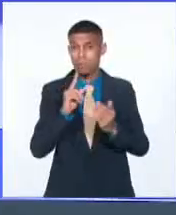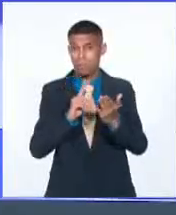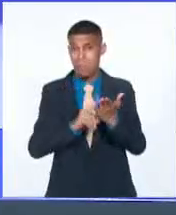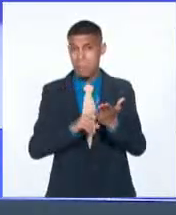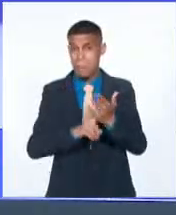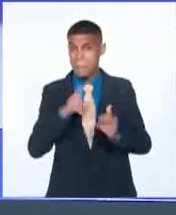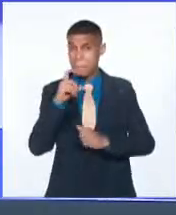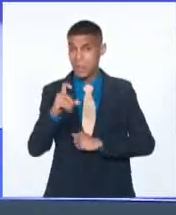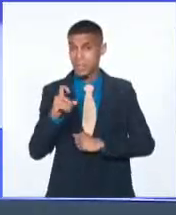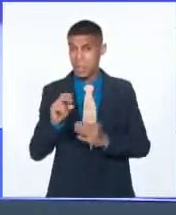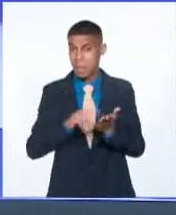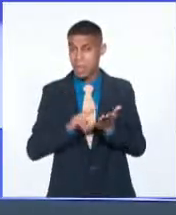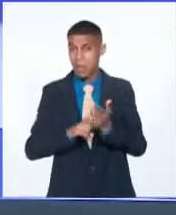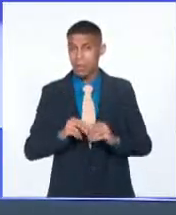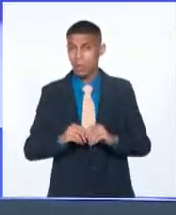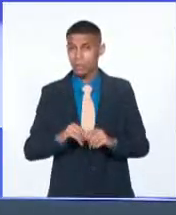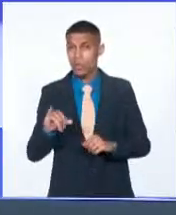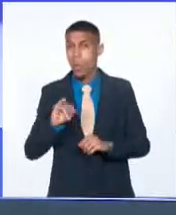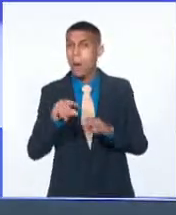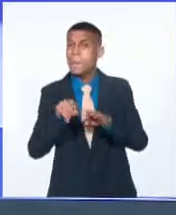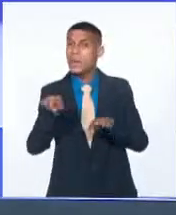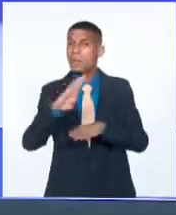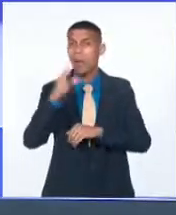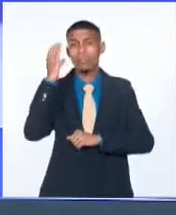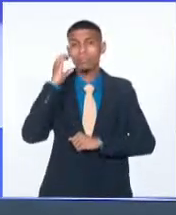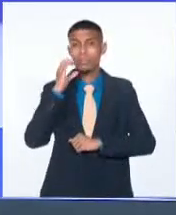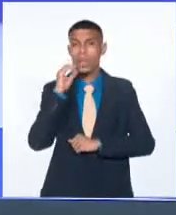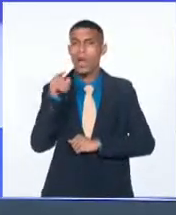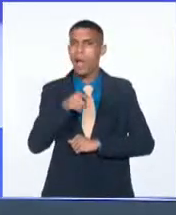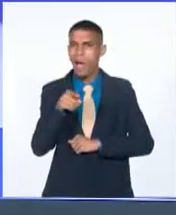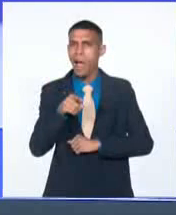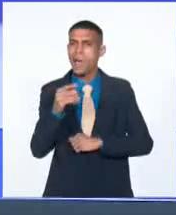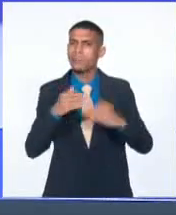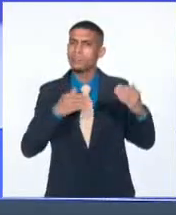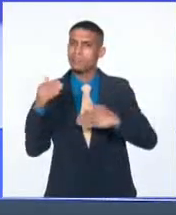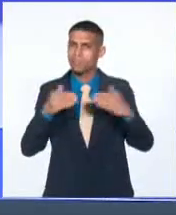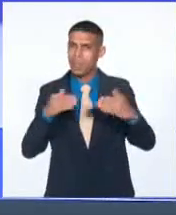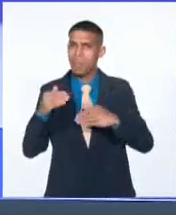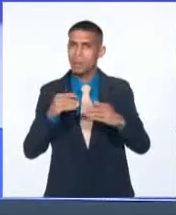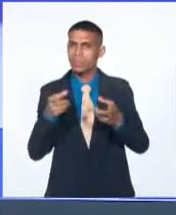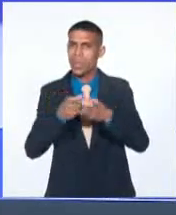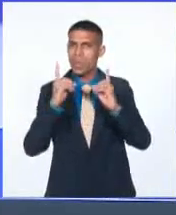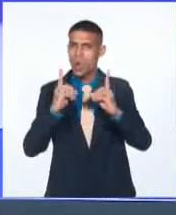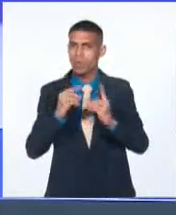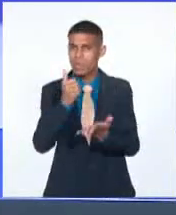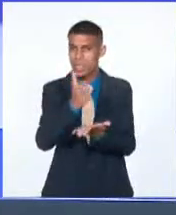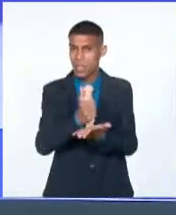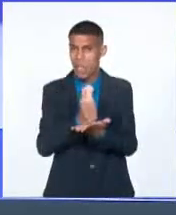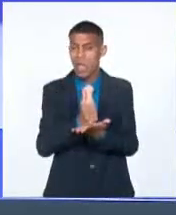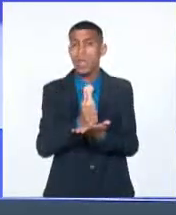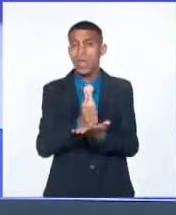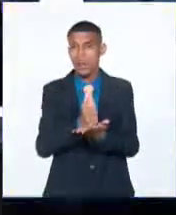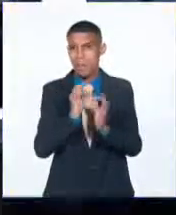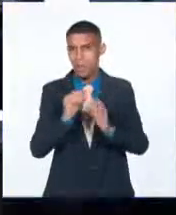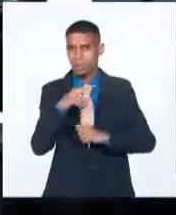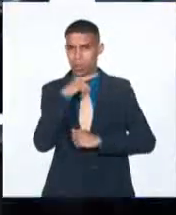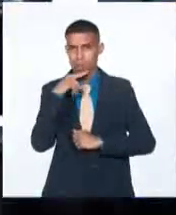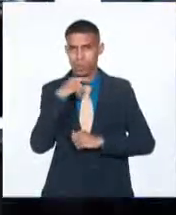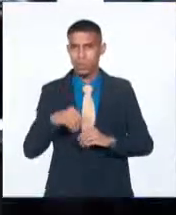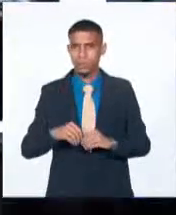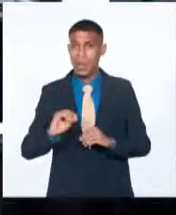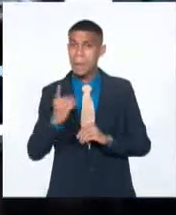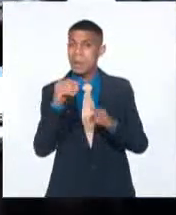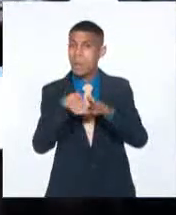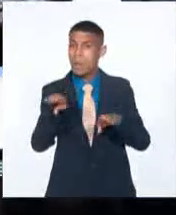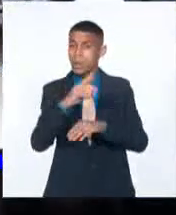Ministro de la República, Manuel Marrero Cruz, intervino en el Consejo Intergubernamental Euroasiático con sede en la ciudad de Sochi. Marrero Cruz aseguró